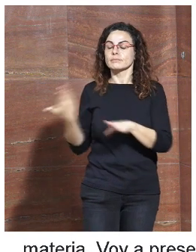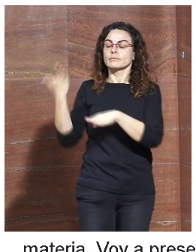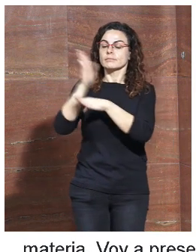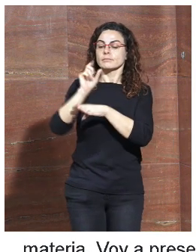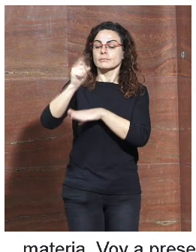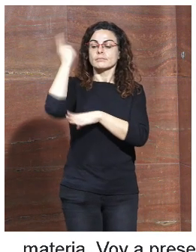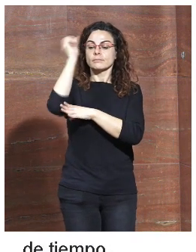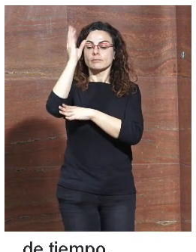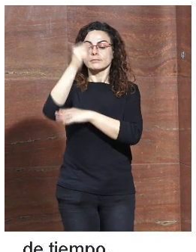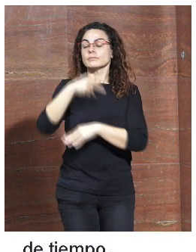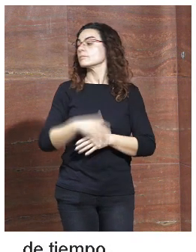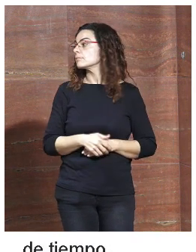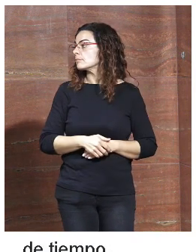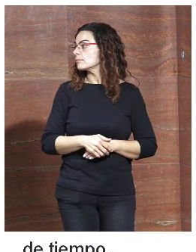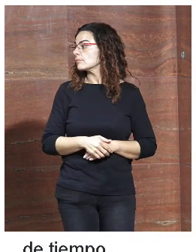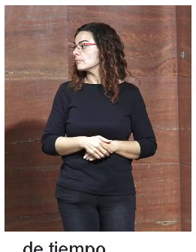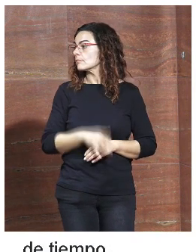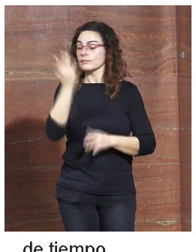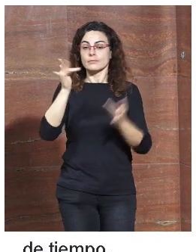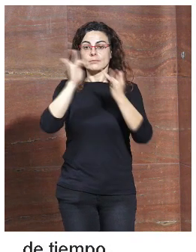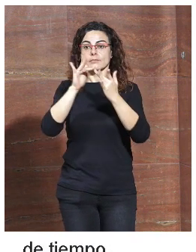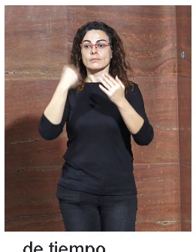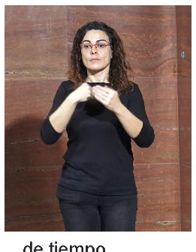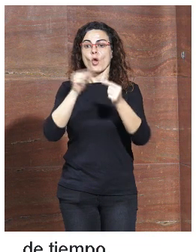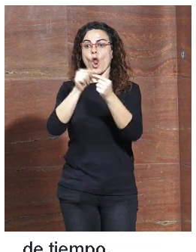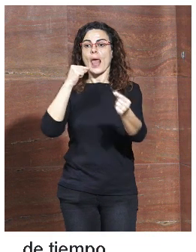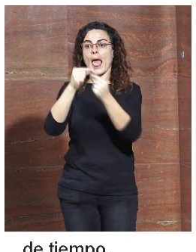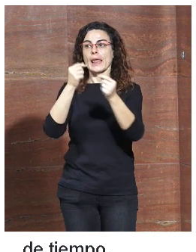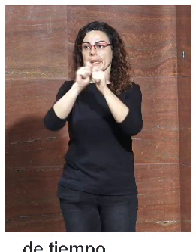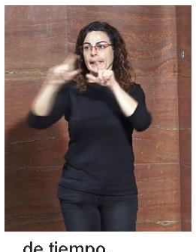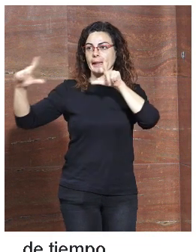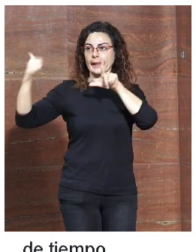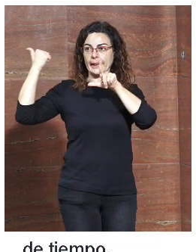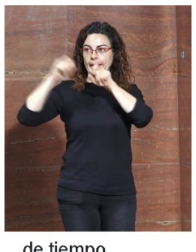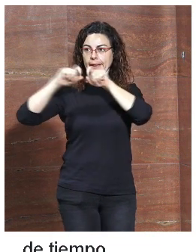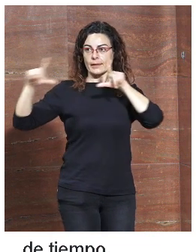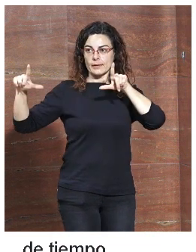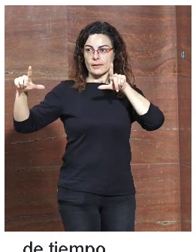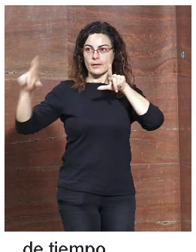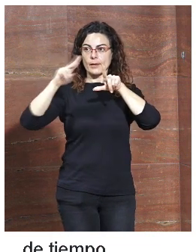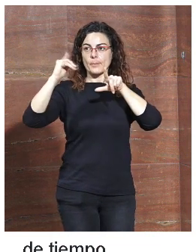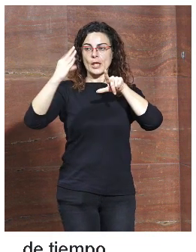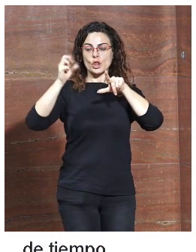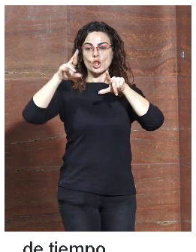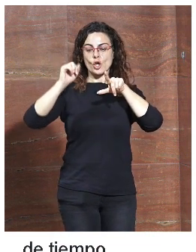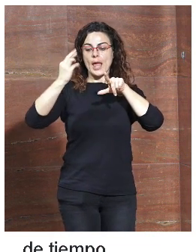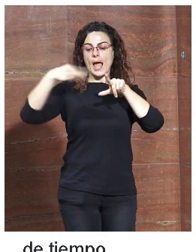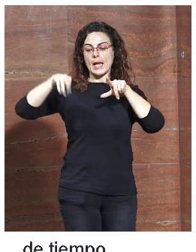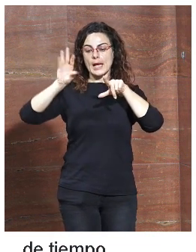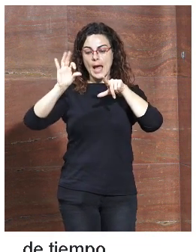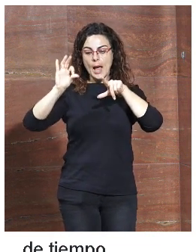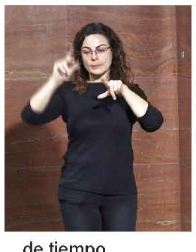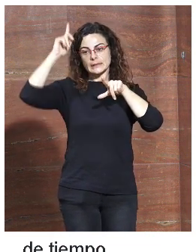primera ponente, que está conectada vía online. Ella es doña Victoria Camps, que es catedrática